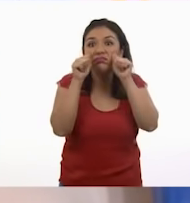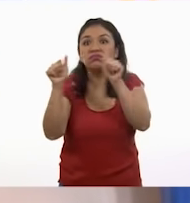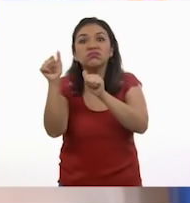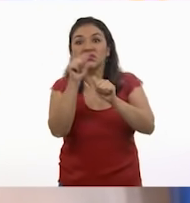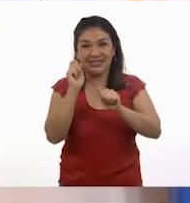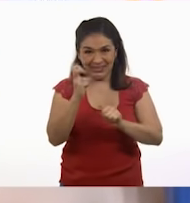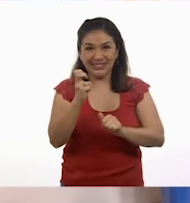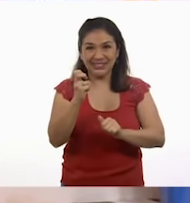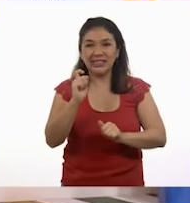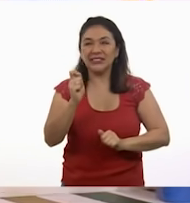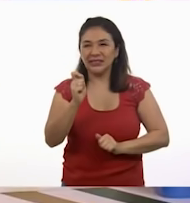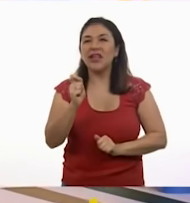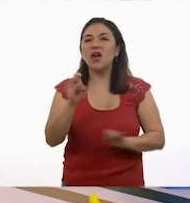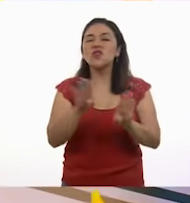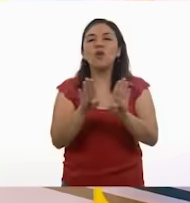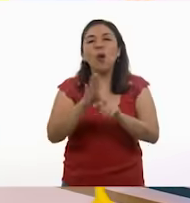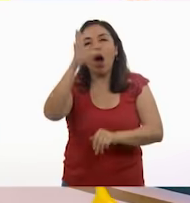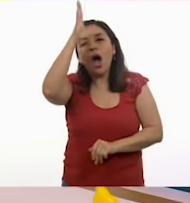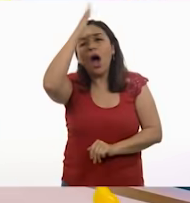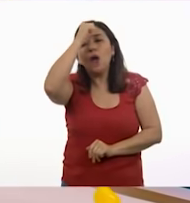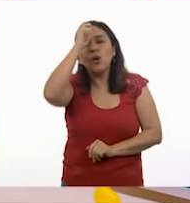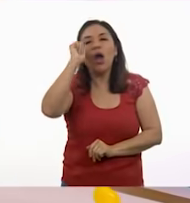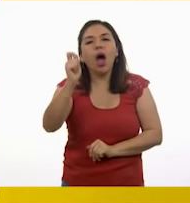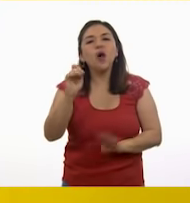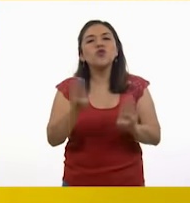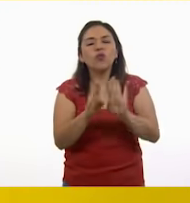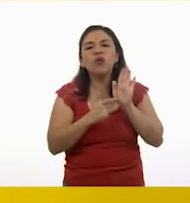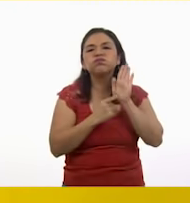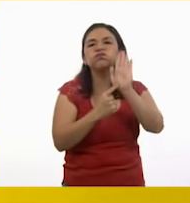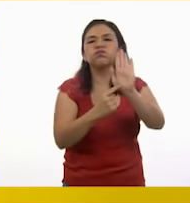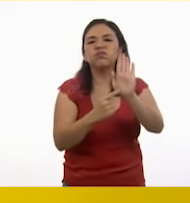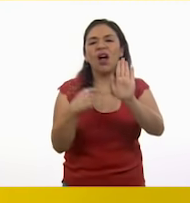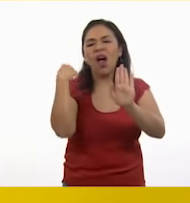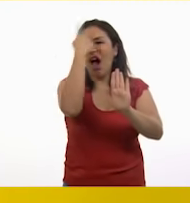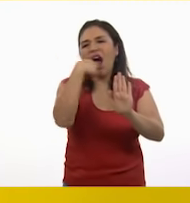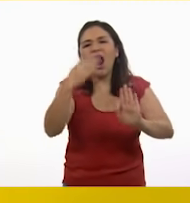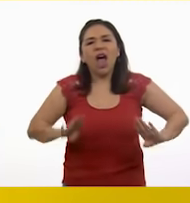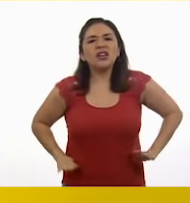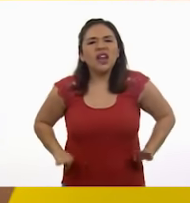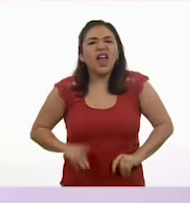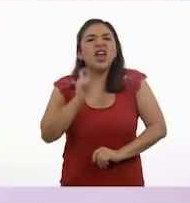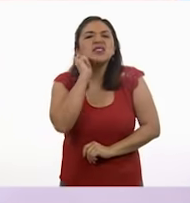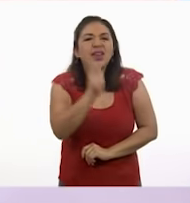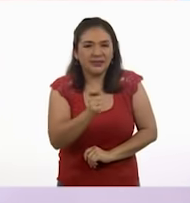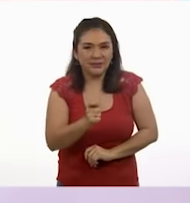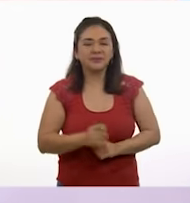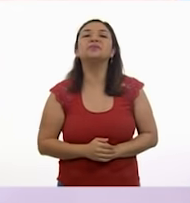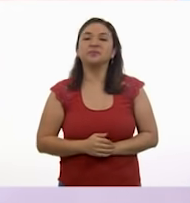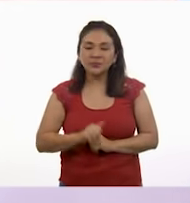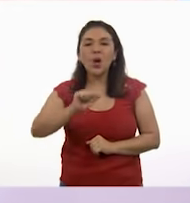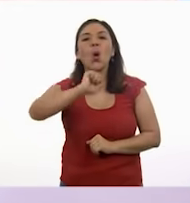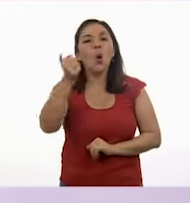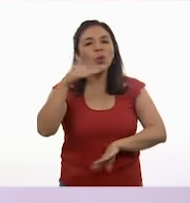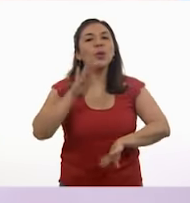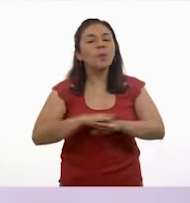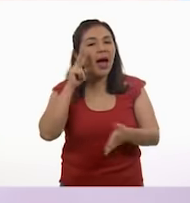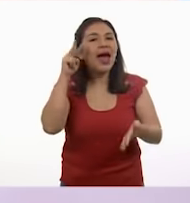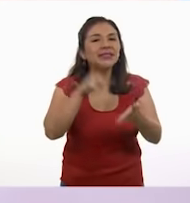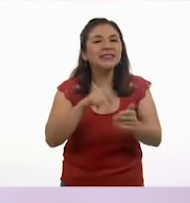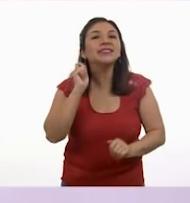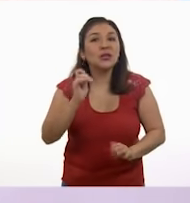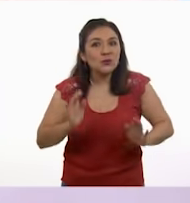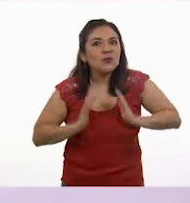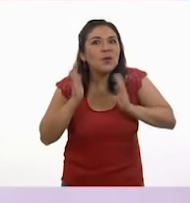exactamente tiene un significado de acuerdo a cómo nos presentan sus brazos eso me gusta vamos con la que sigue vamos a ver qué otra